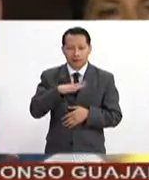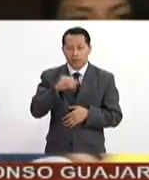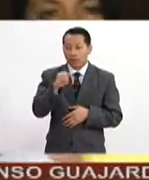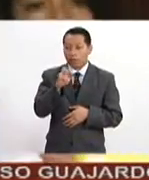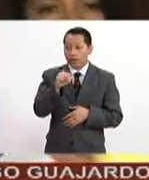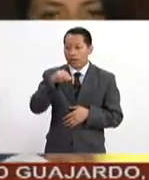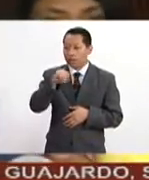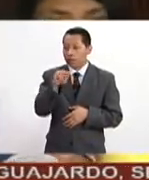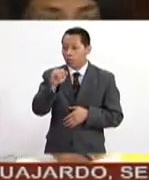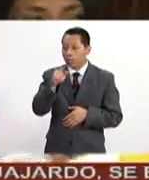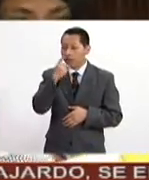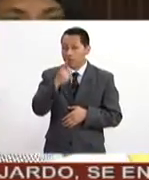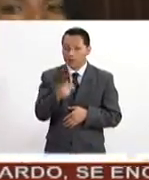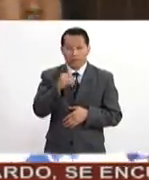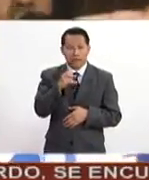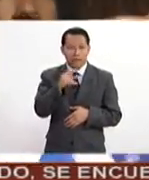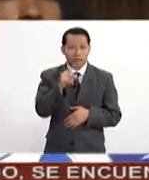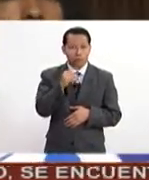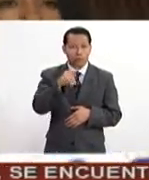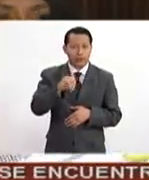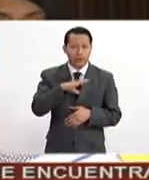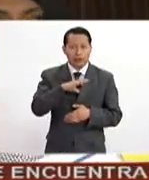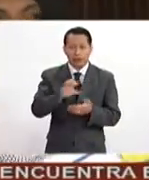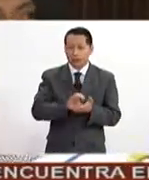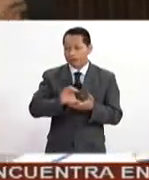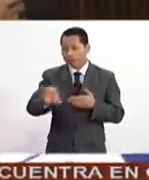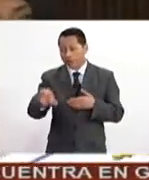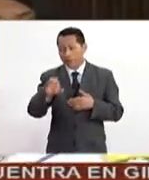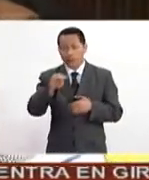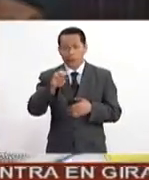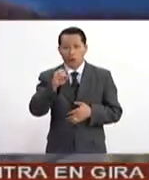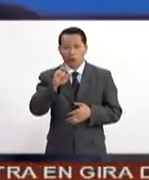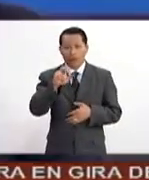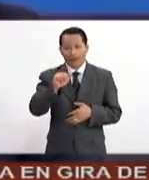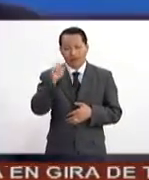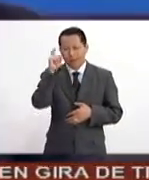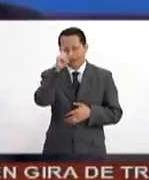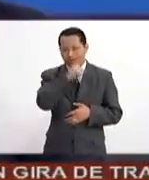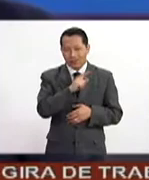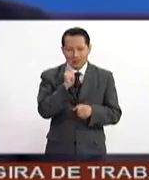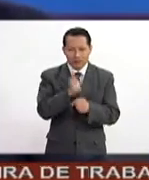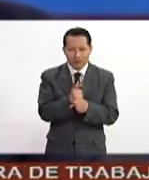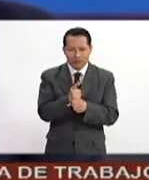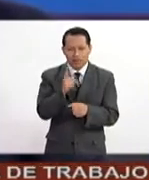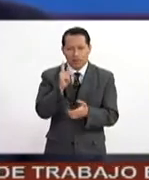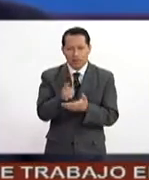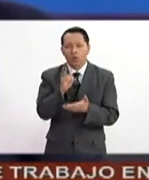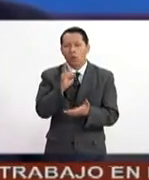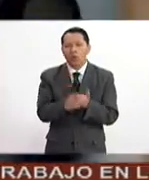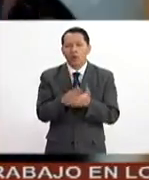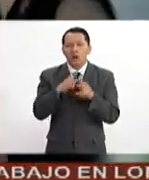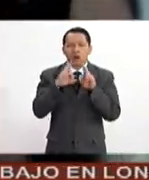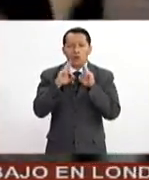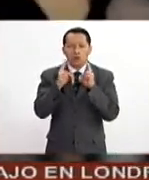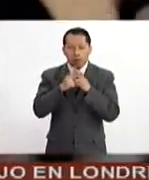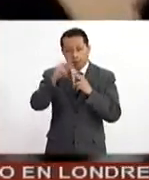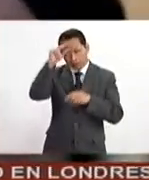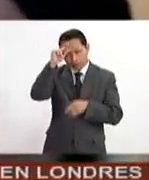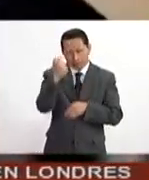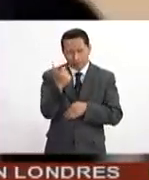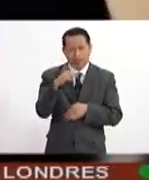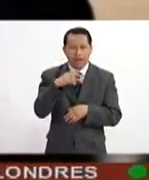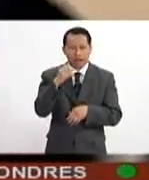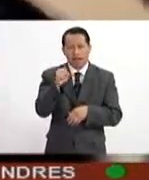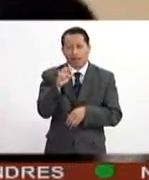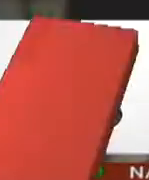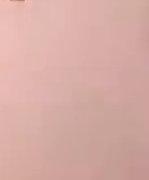difícil detectar si Javier Duarte desvió recursos para Morena. La única instancia es la Unidad de Inteligencia Financiera de la Secretaría de